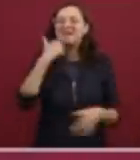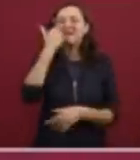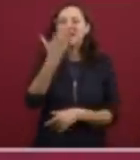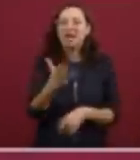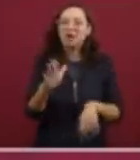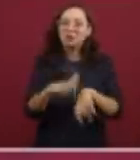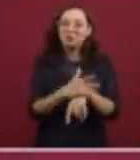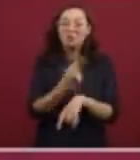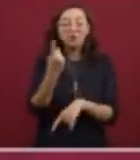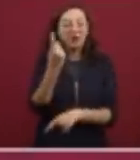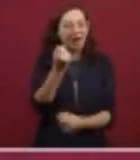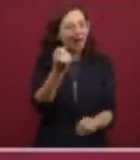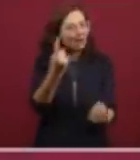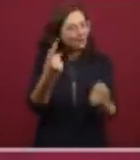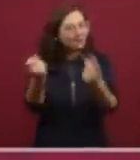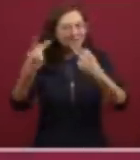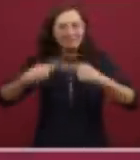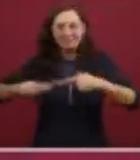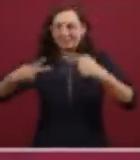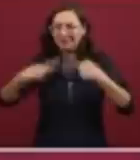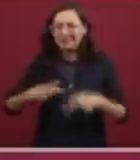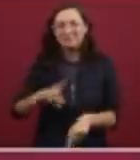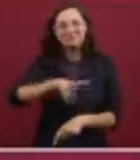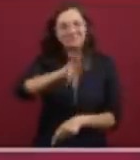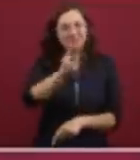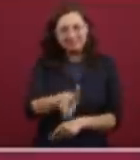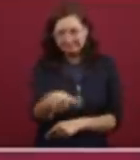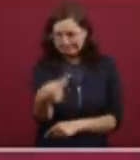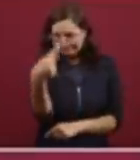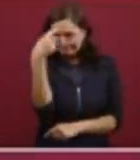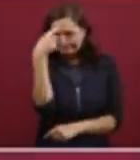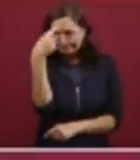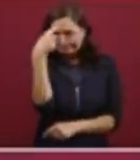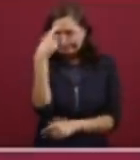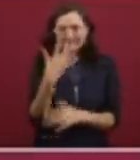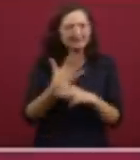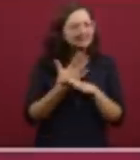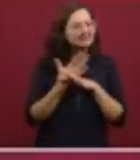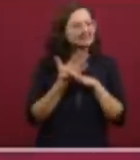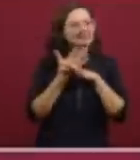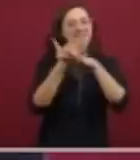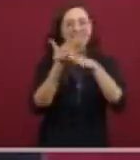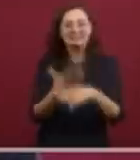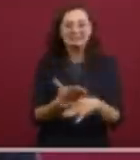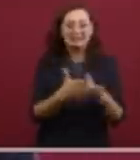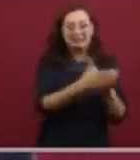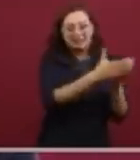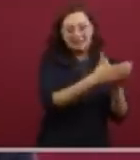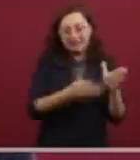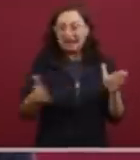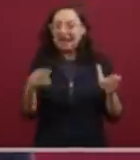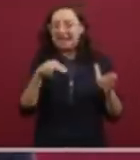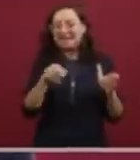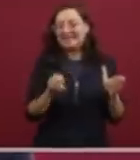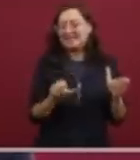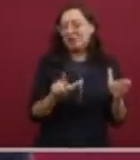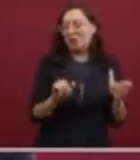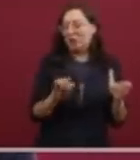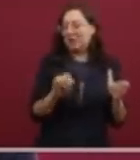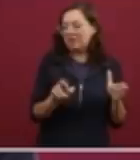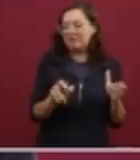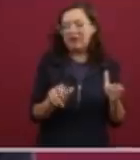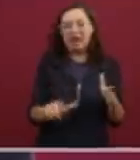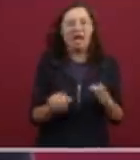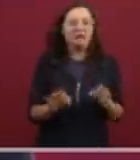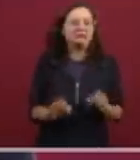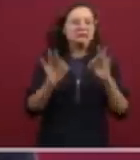hay quienes todavía siguen diciendo de que ese es el mejor sistema,